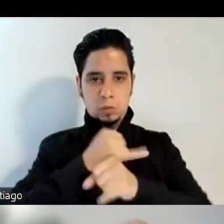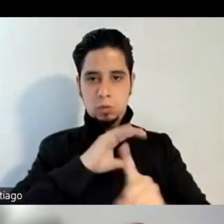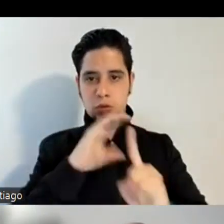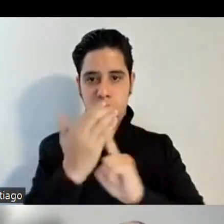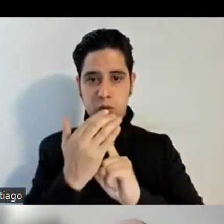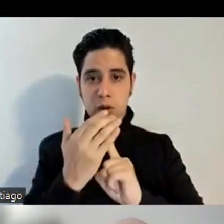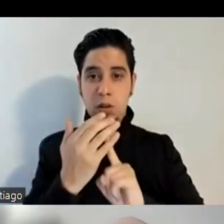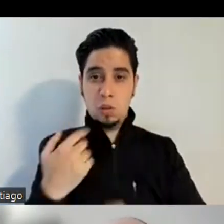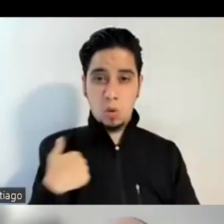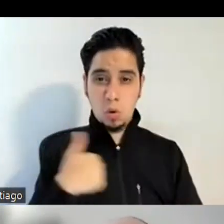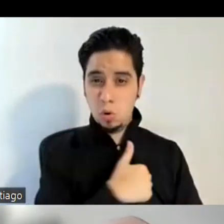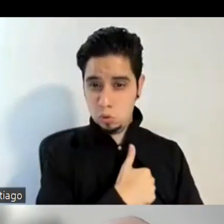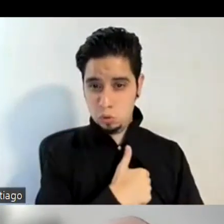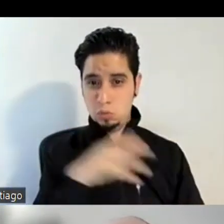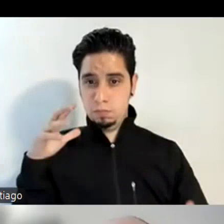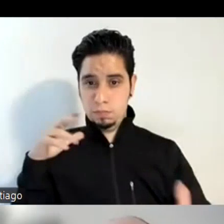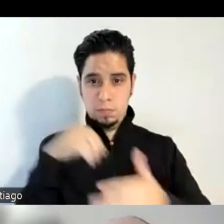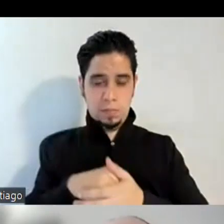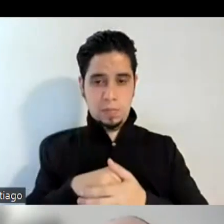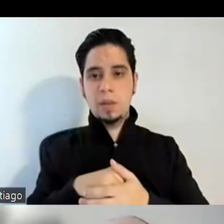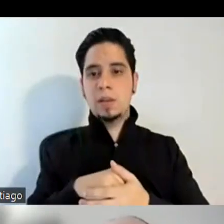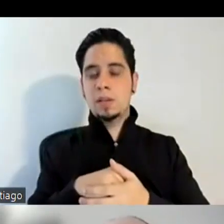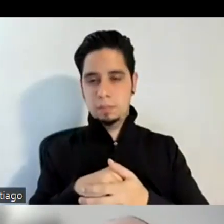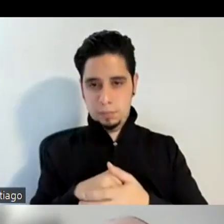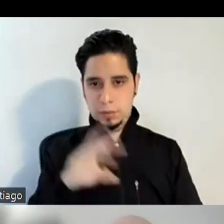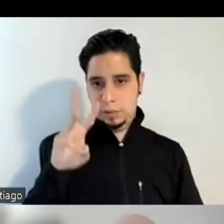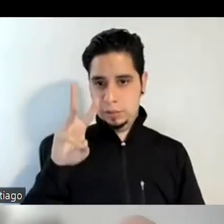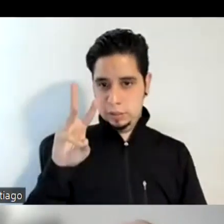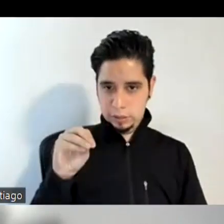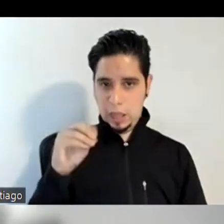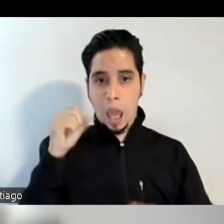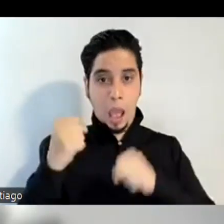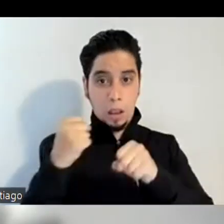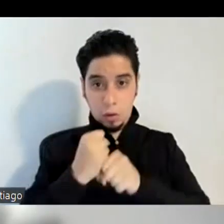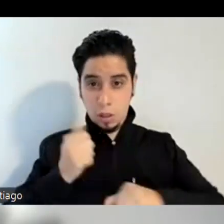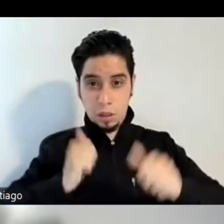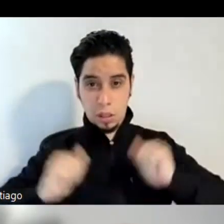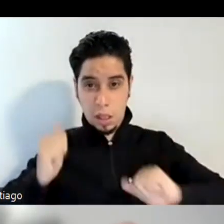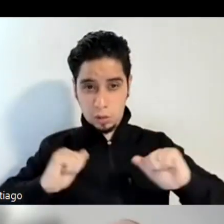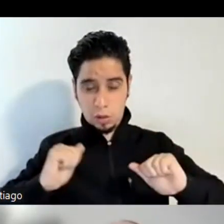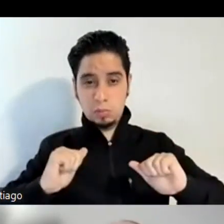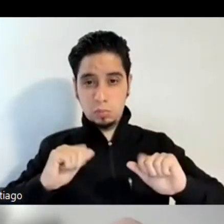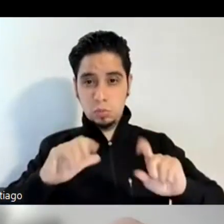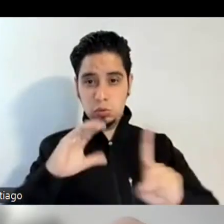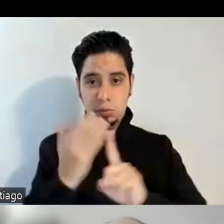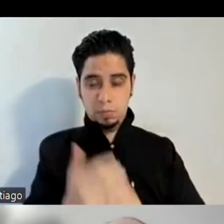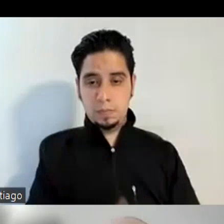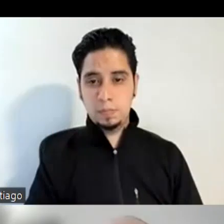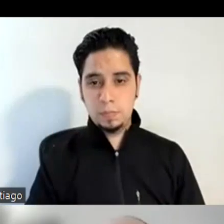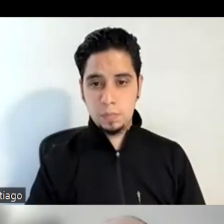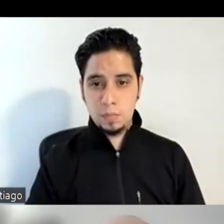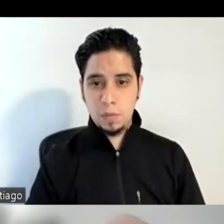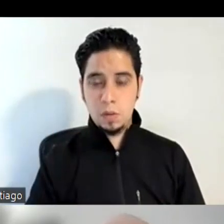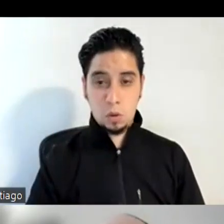Porque somos parte del 60º Festival de Teatro Puertorriqueño del Instituto de Cultura. Nuestro montaje es parte